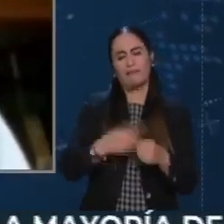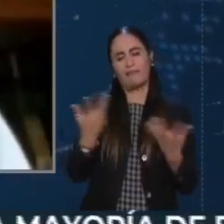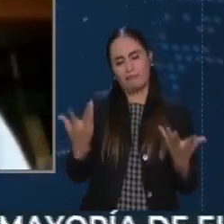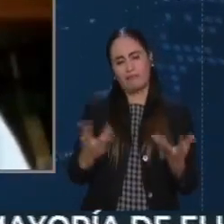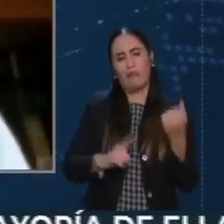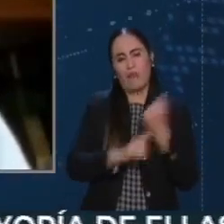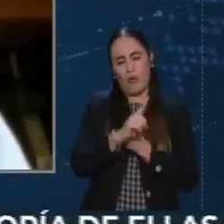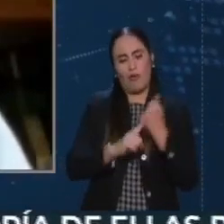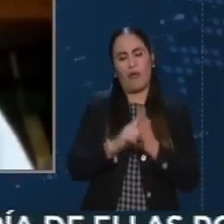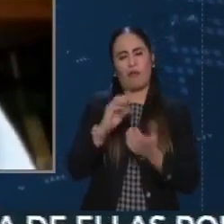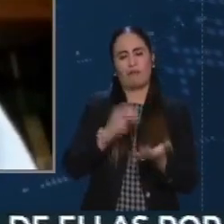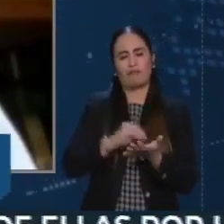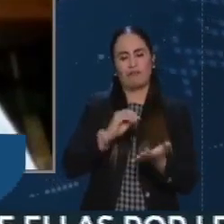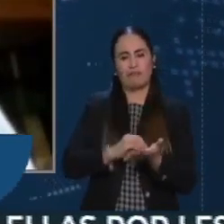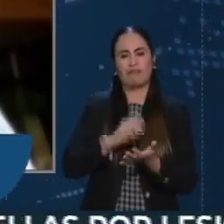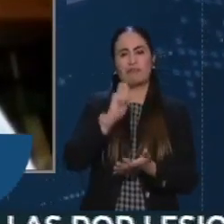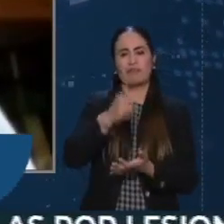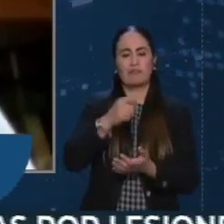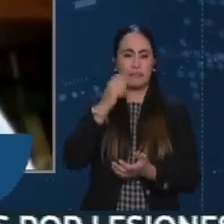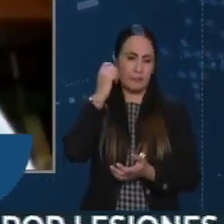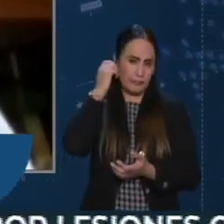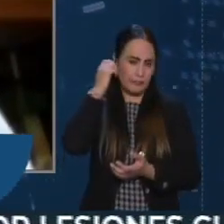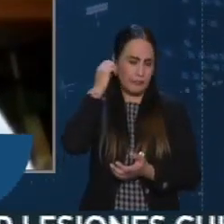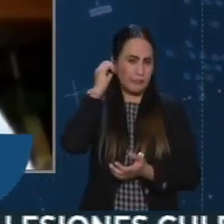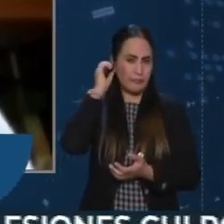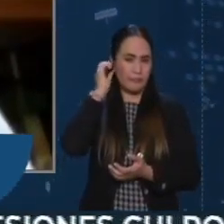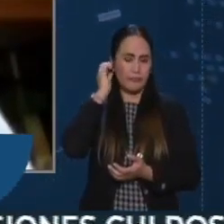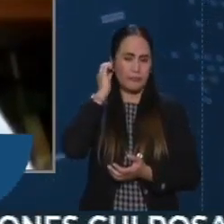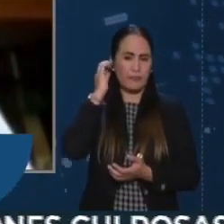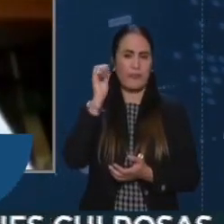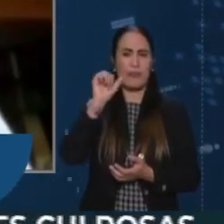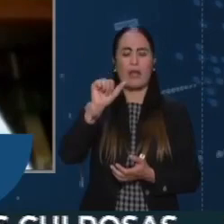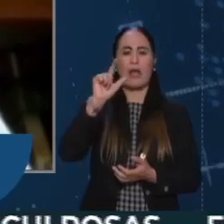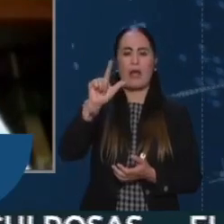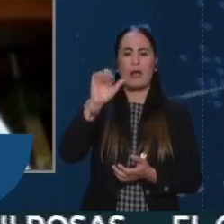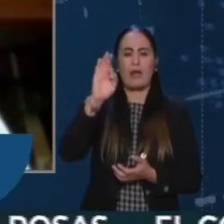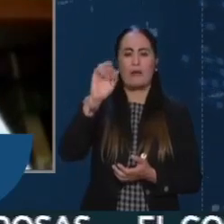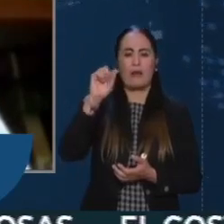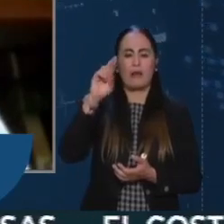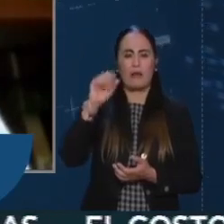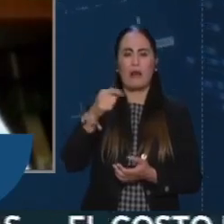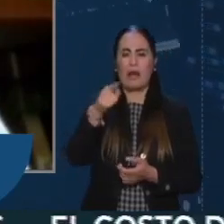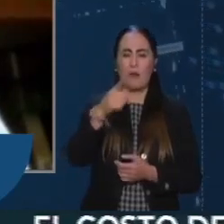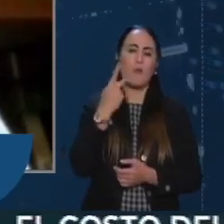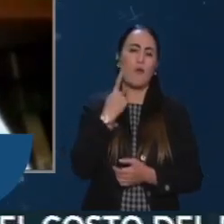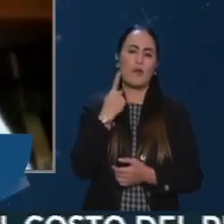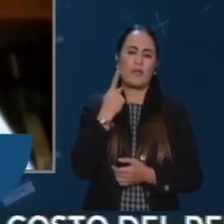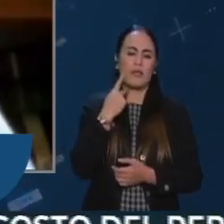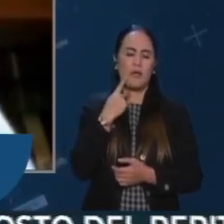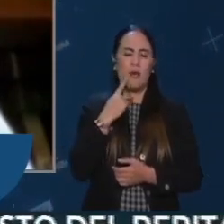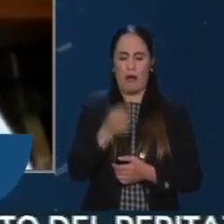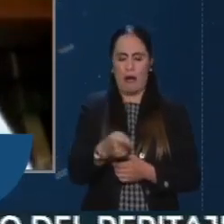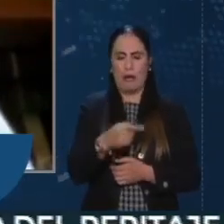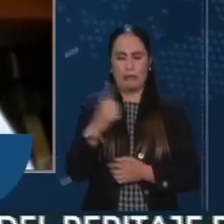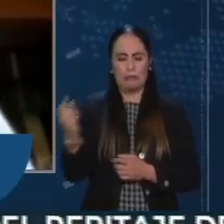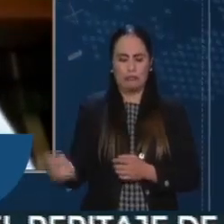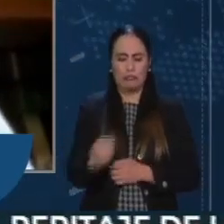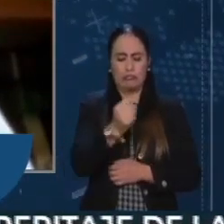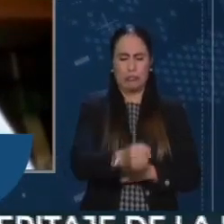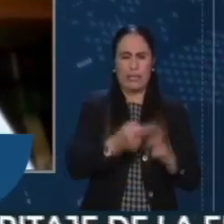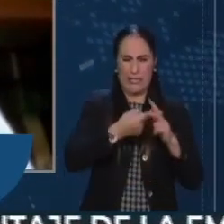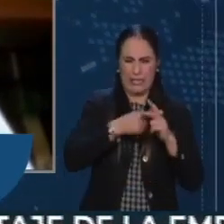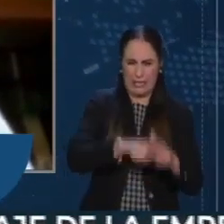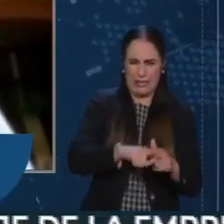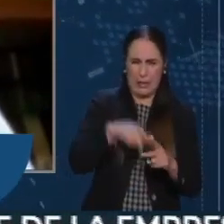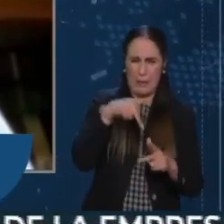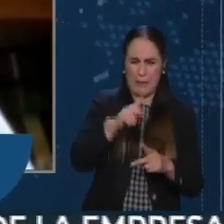de la siguiente manera. Enrique Alfaro Ramírez es un político que crece en el conflicto. Si políticamente a